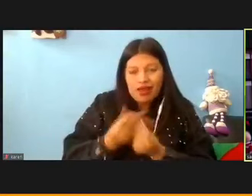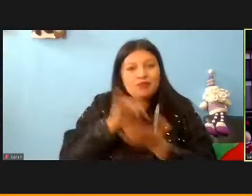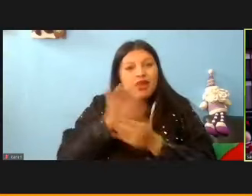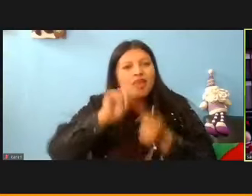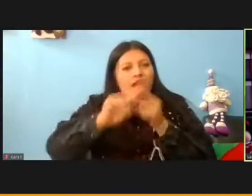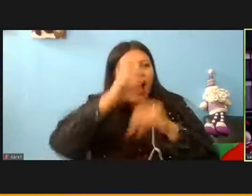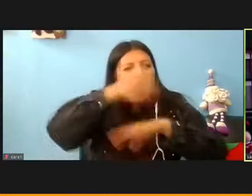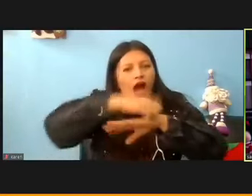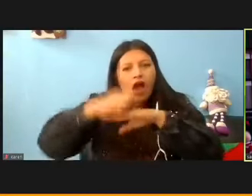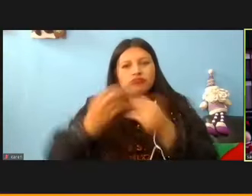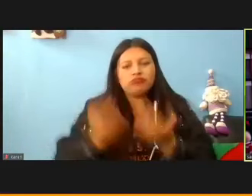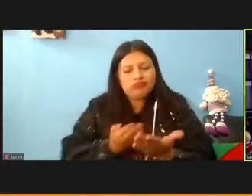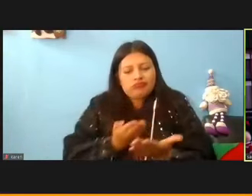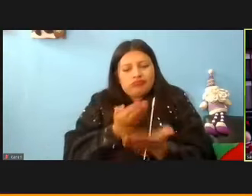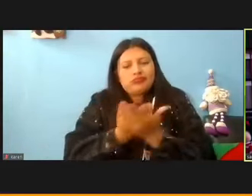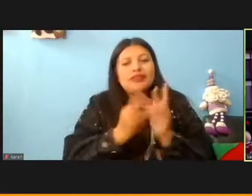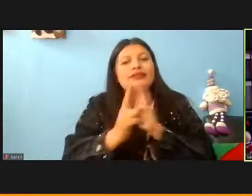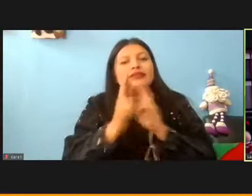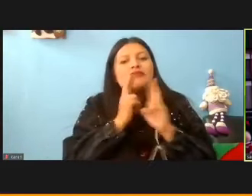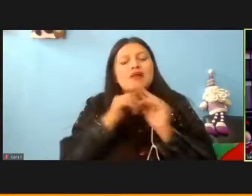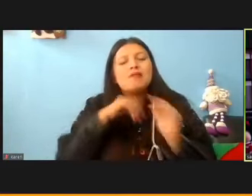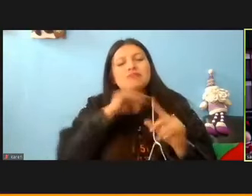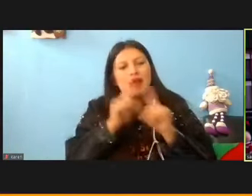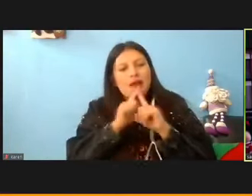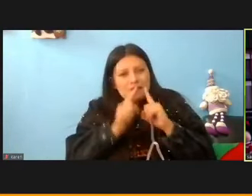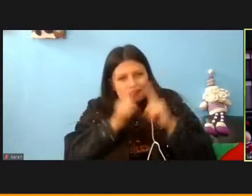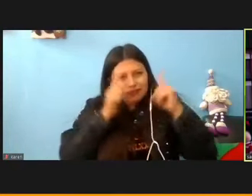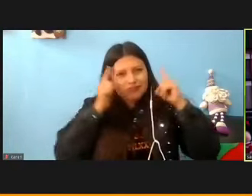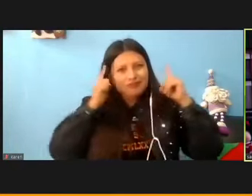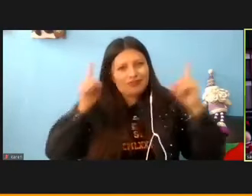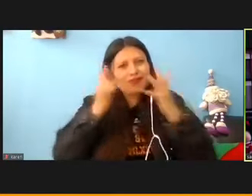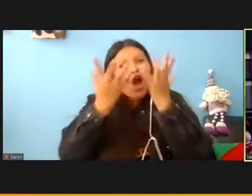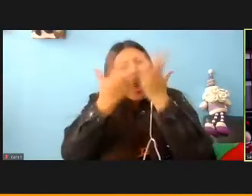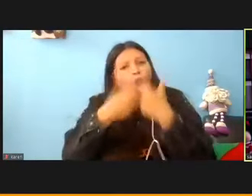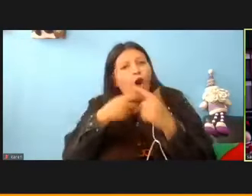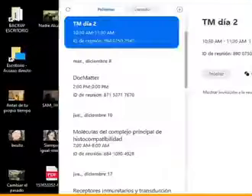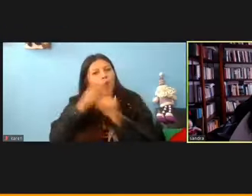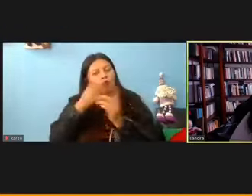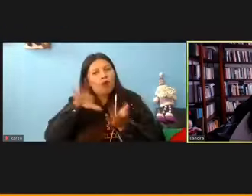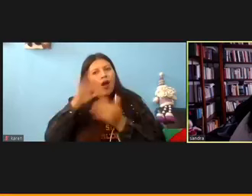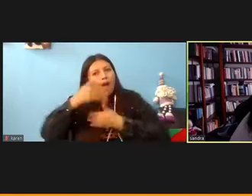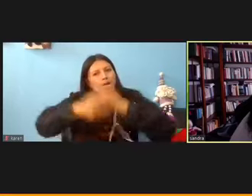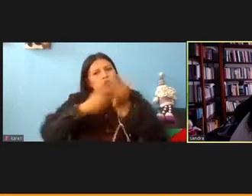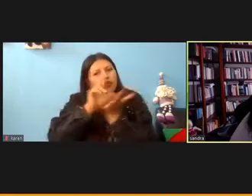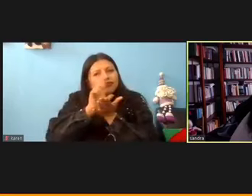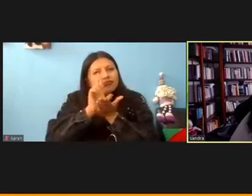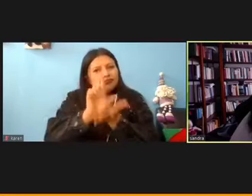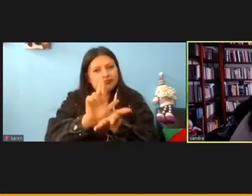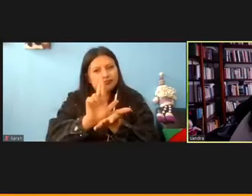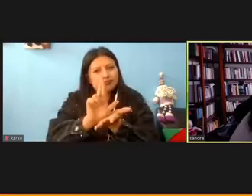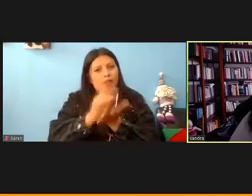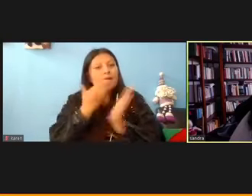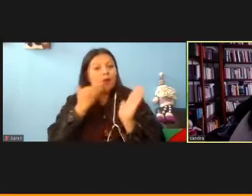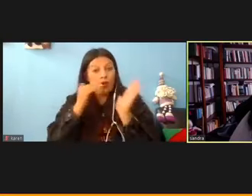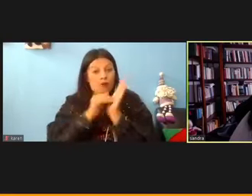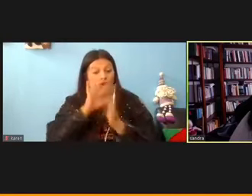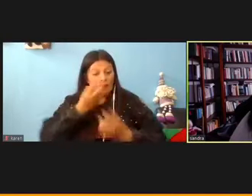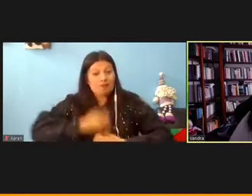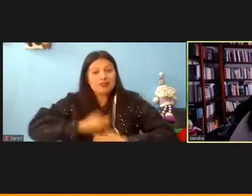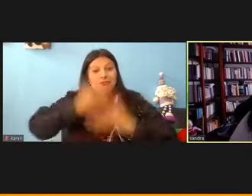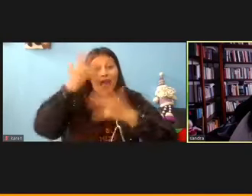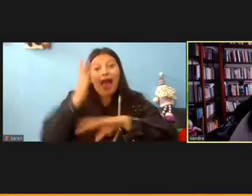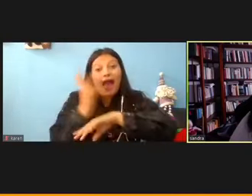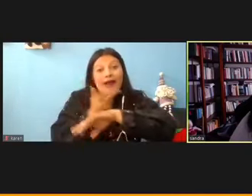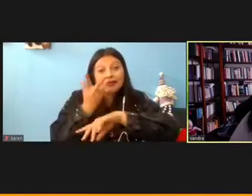también establecen una relación amplia en función de procesos de resistencia, donde, por ejemplo, las expresiones